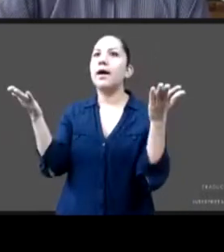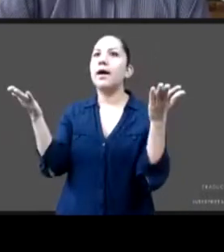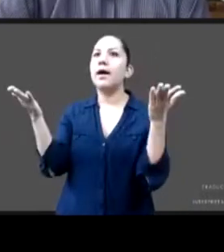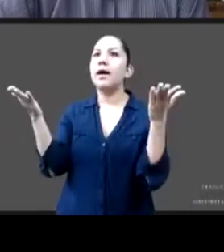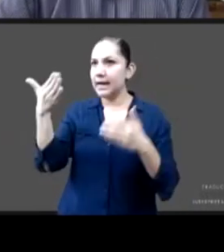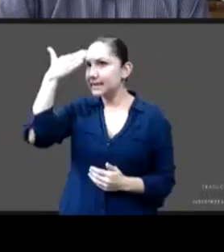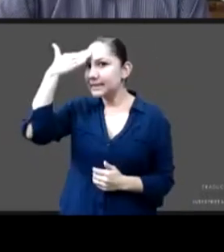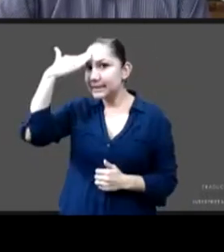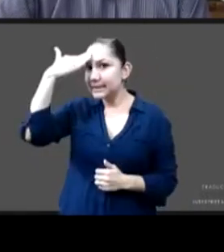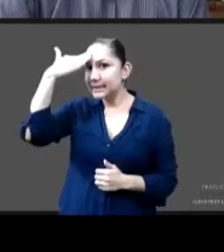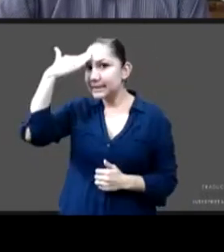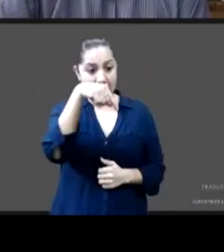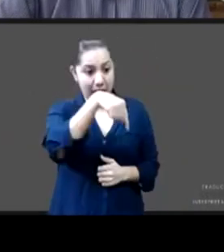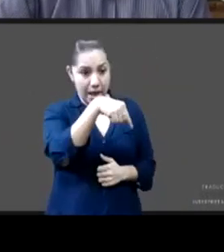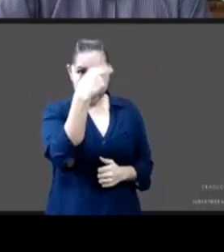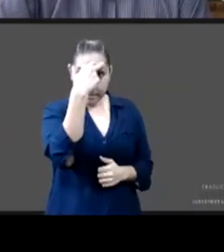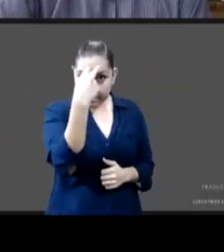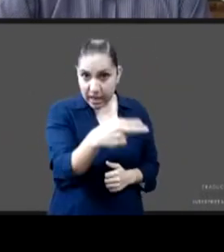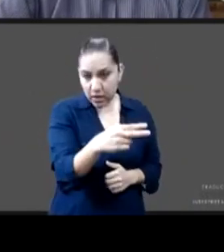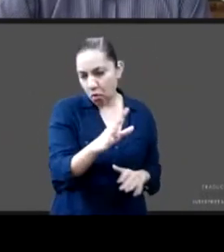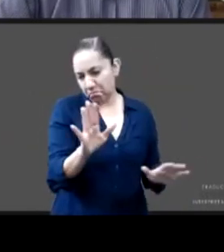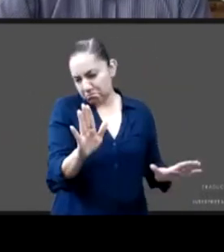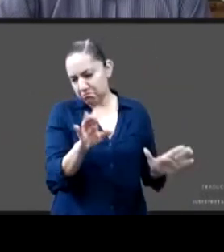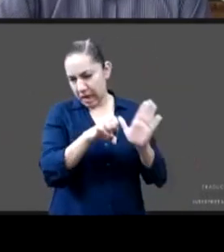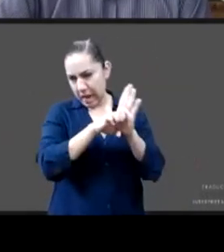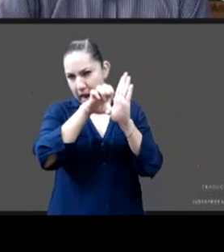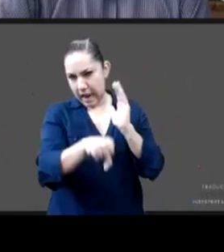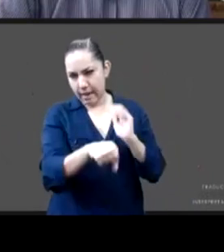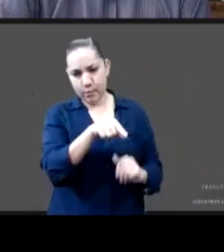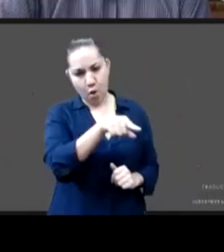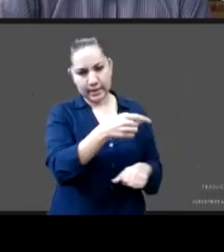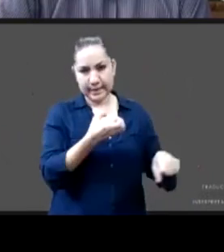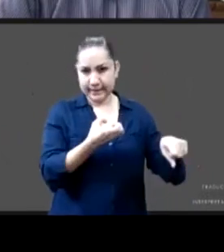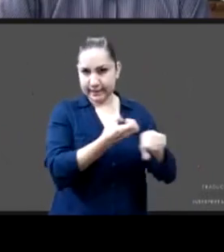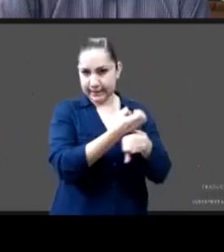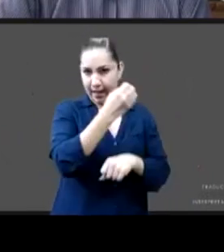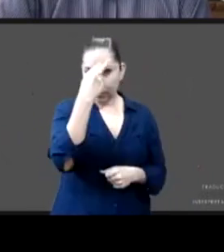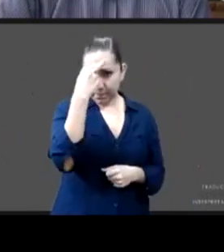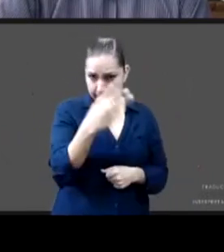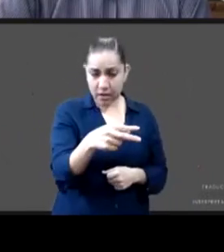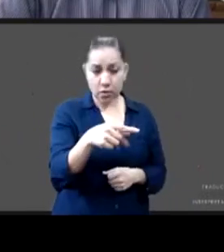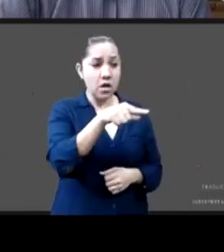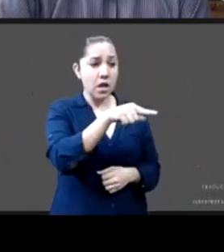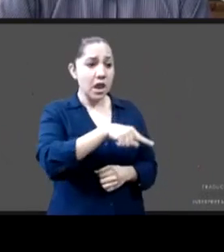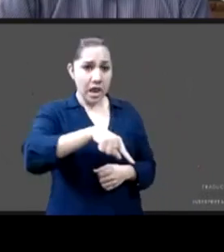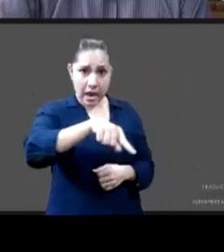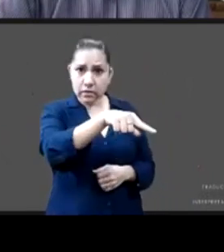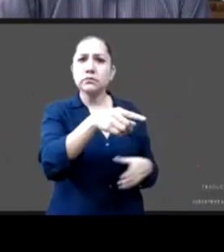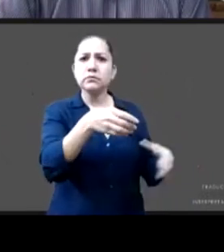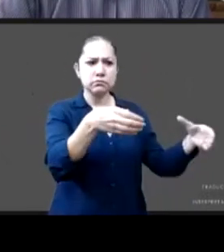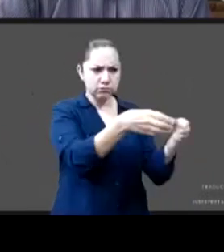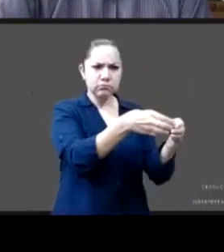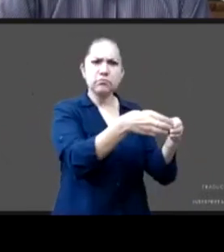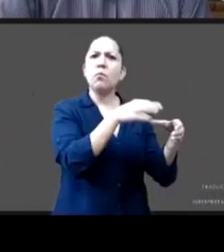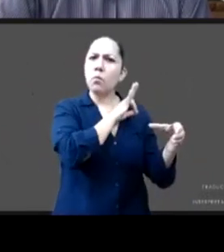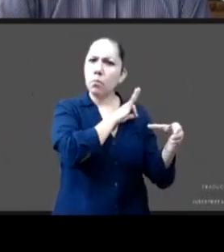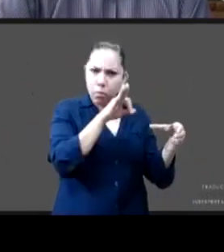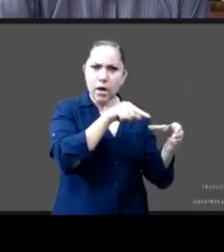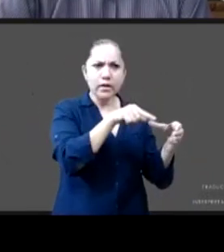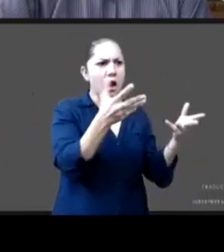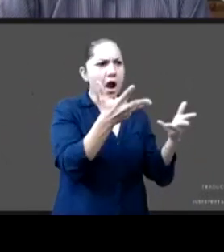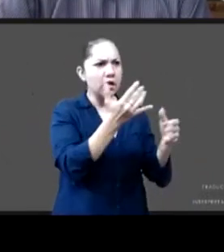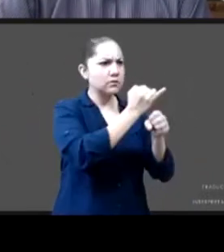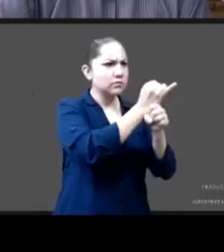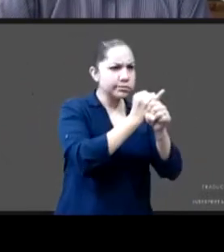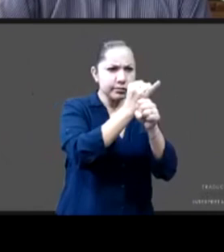en el Estado de México, por ejemplo, que cuenta con la capacidad para hacer este tipo de investigaciones, o sea, ese es el primer paso, ¿no?